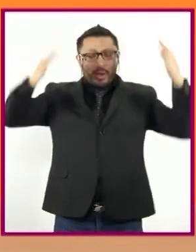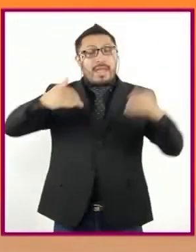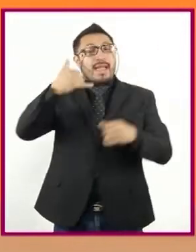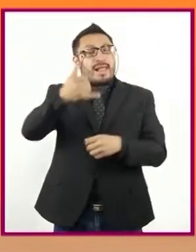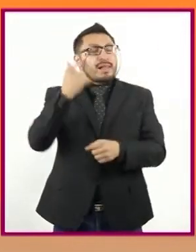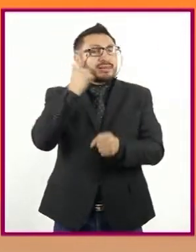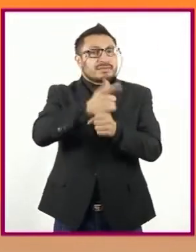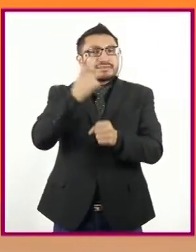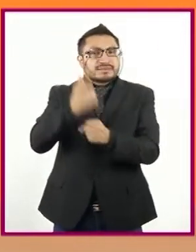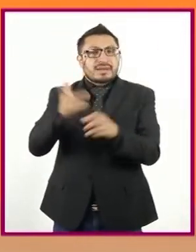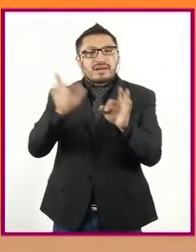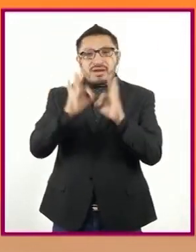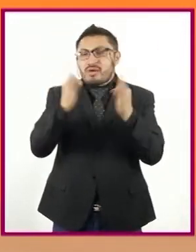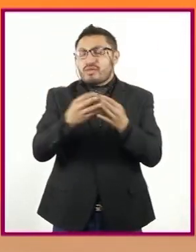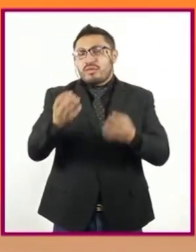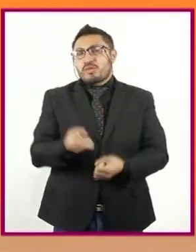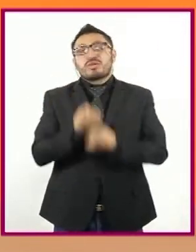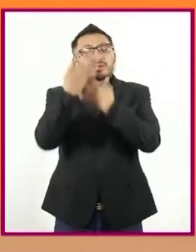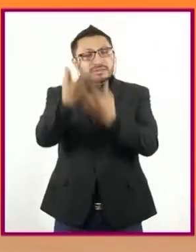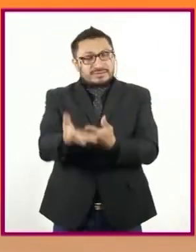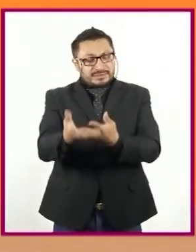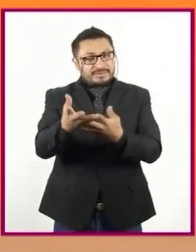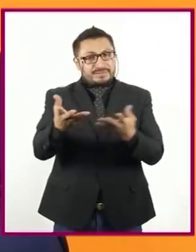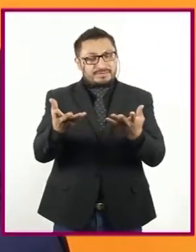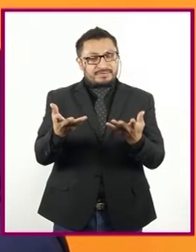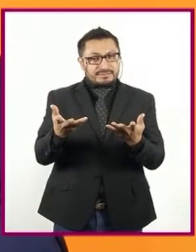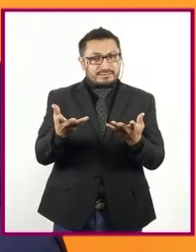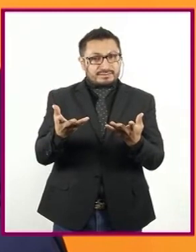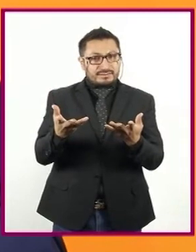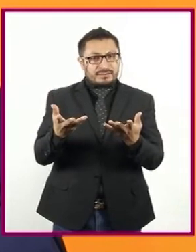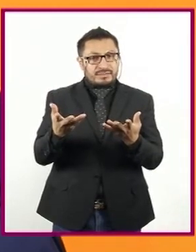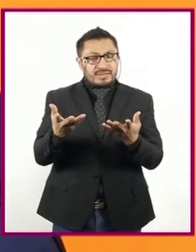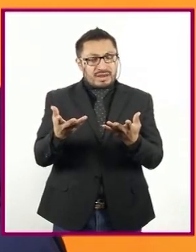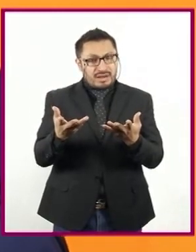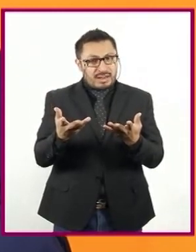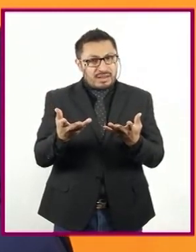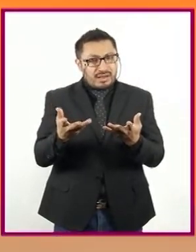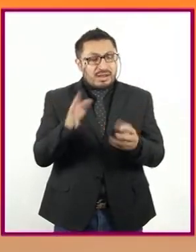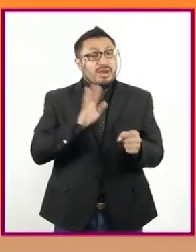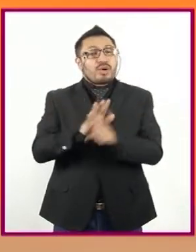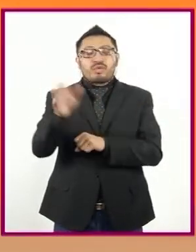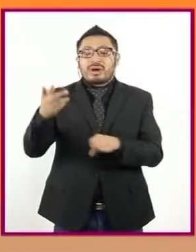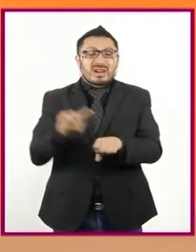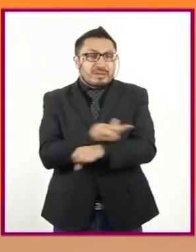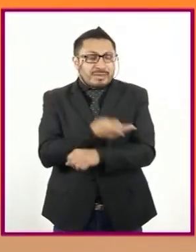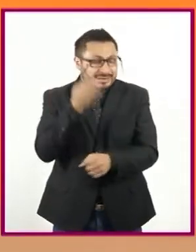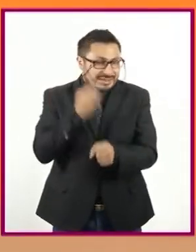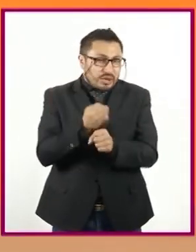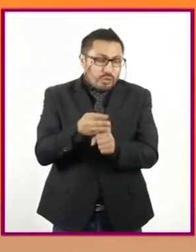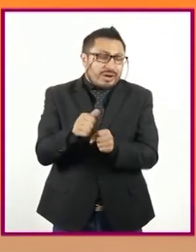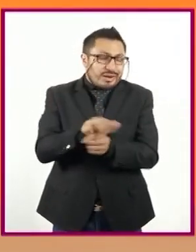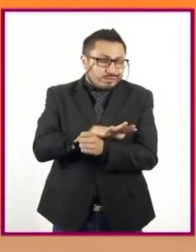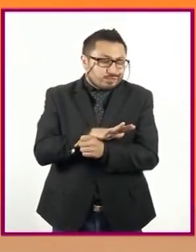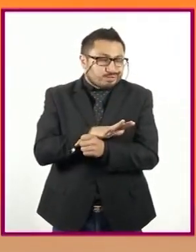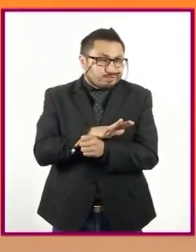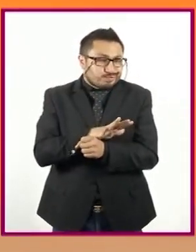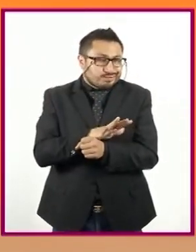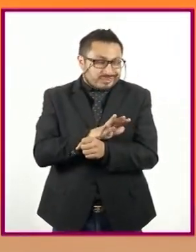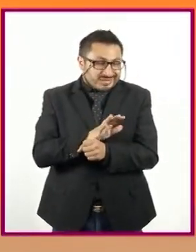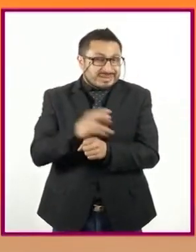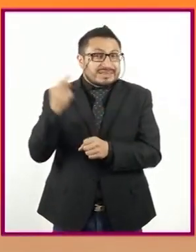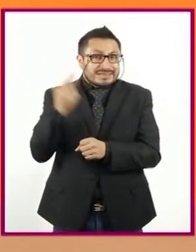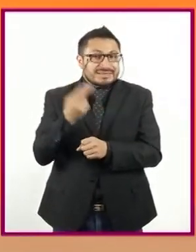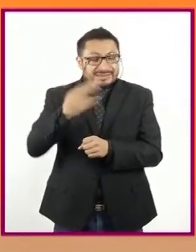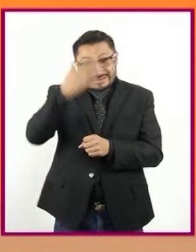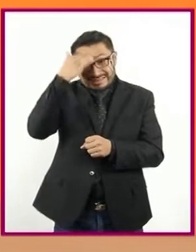encontrar una manera de expresión que transmita lo que nos está pasando ante esta situación, necesitaremos